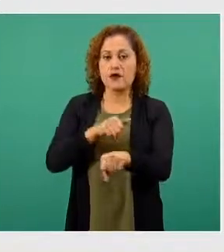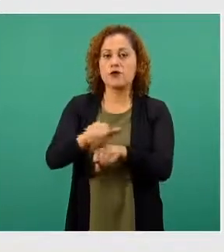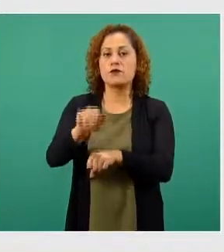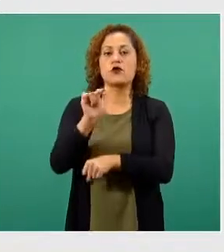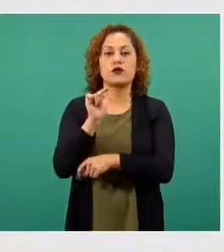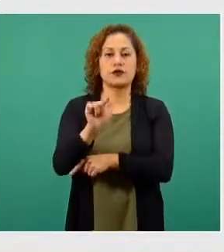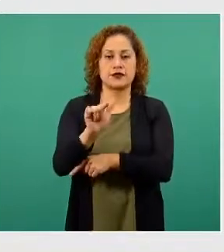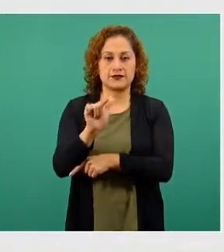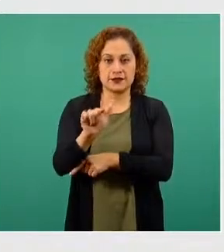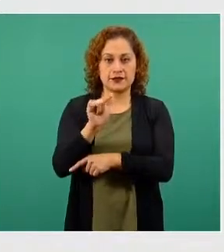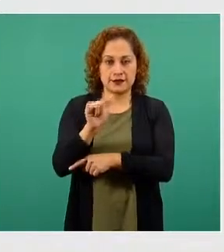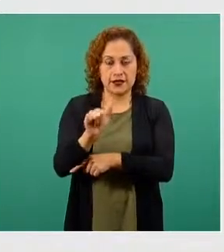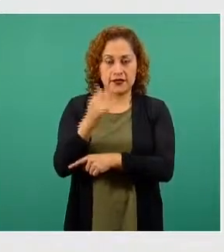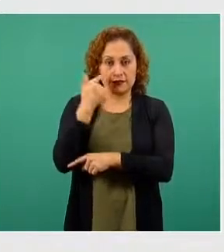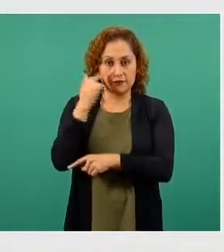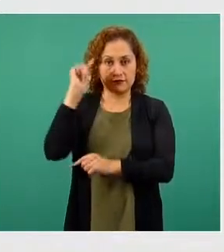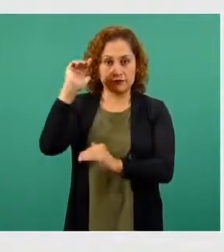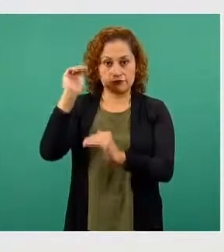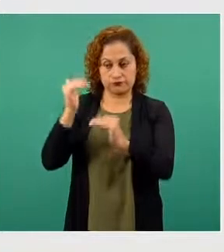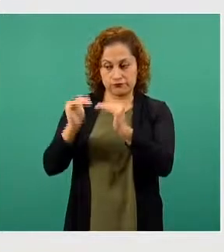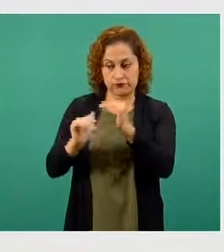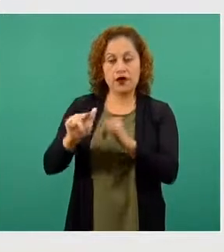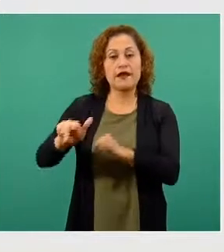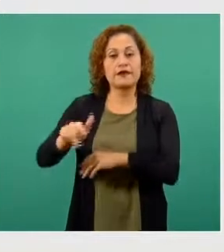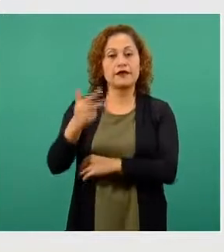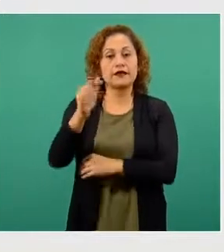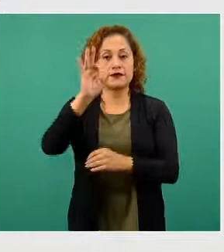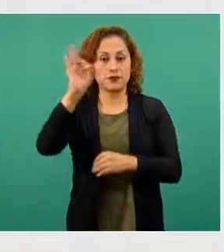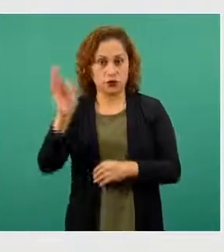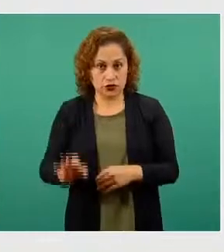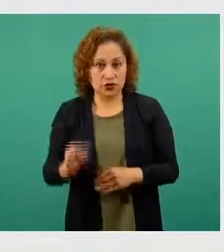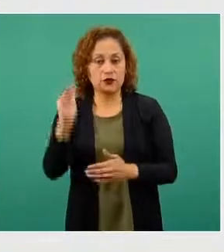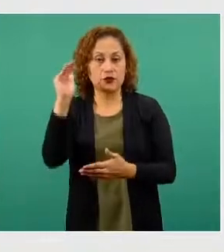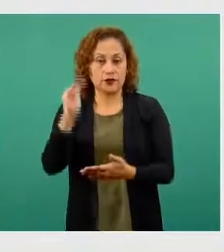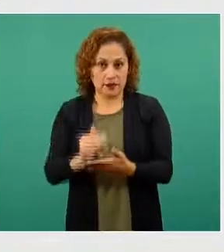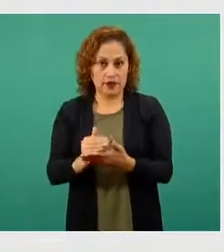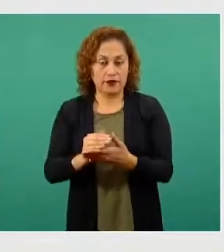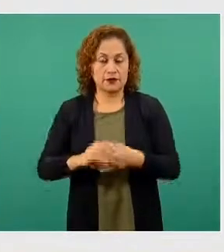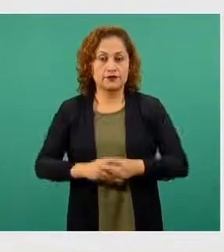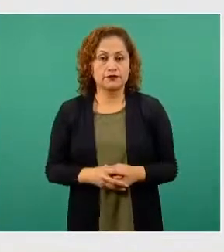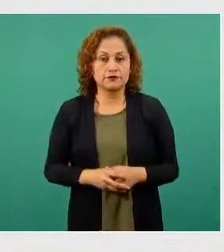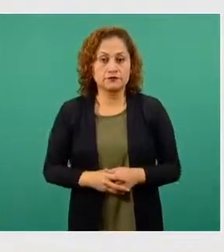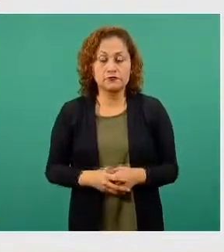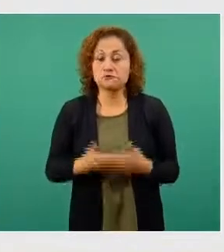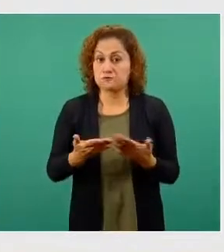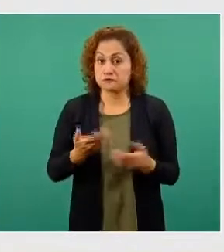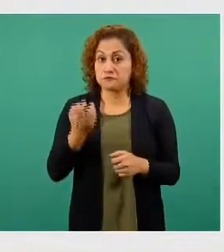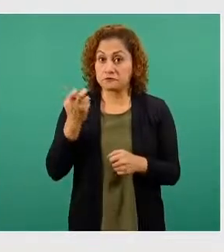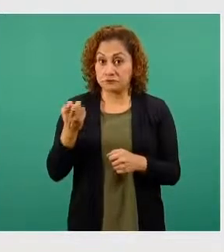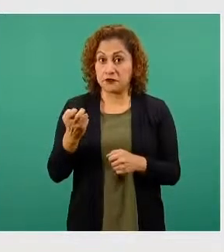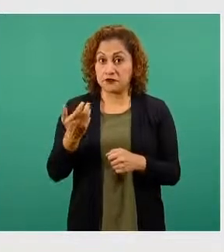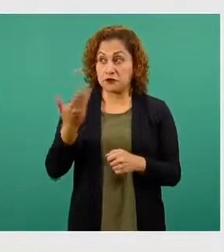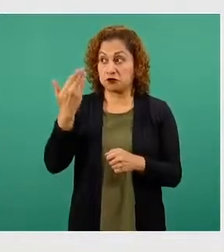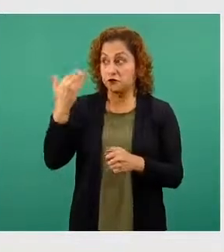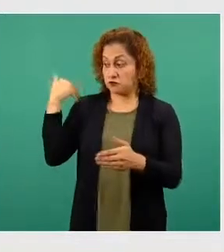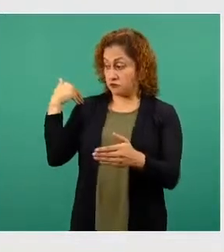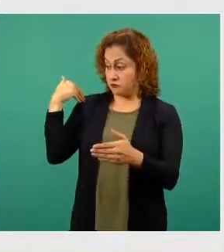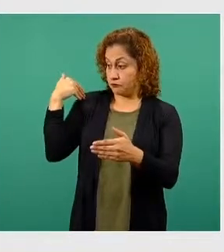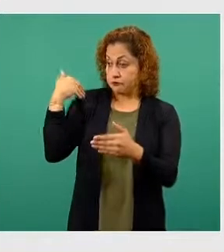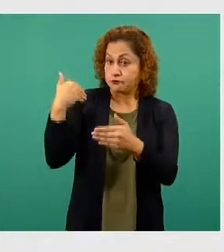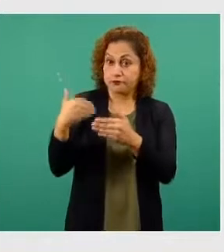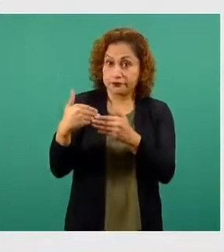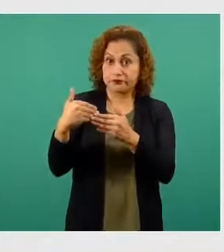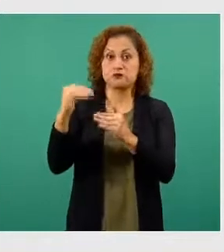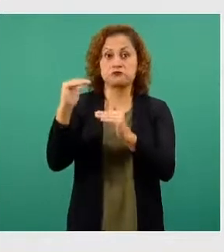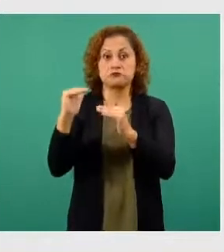17 se presenta una disminución del 13%, ya esto es una semana aparentemente más consecutiva que tenemos con esta